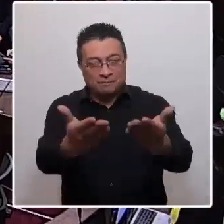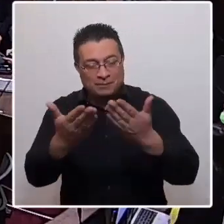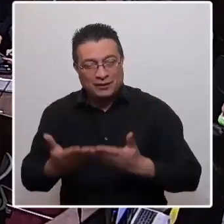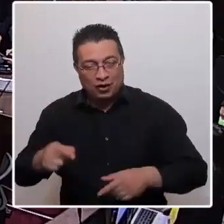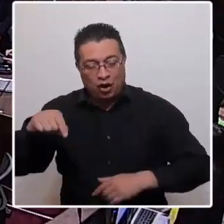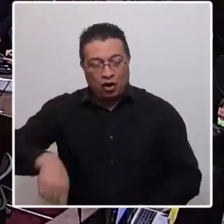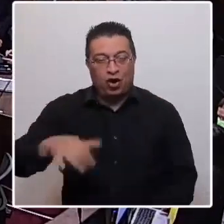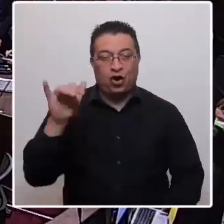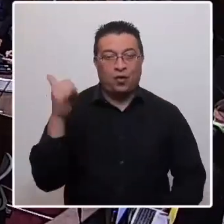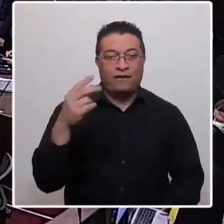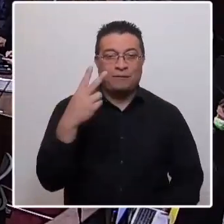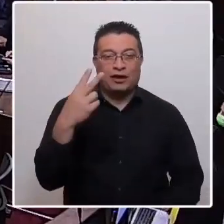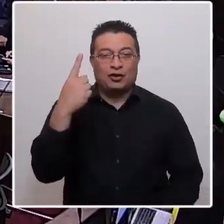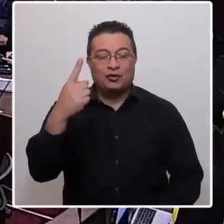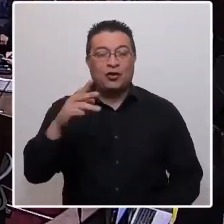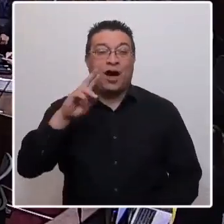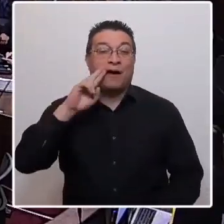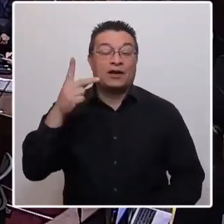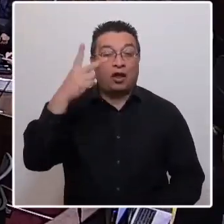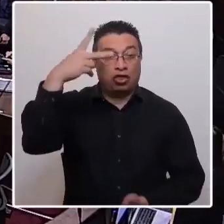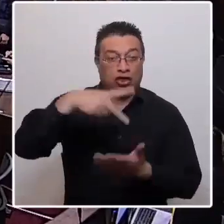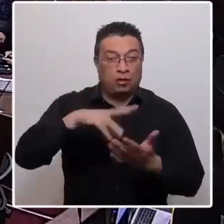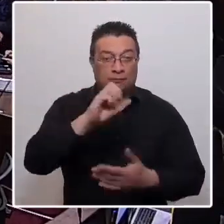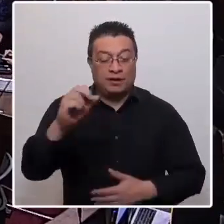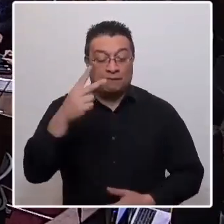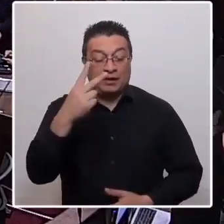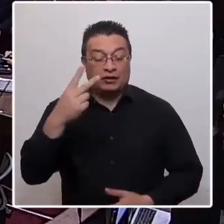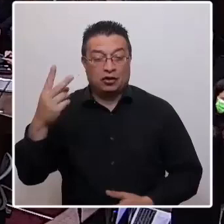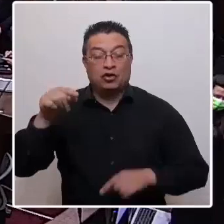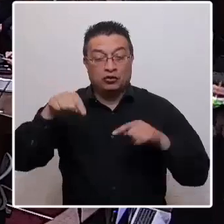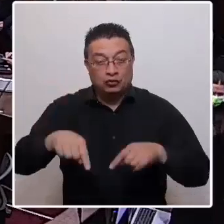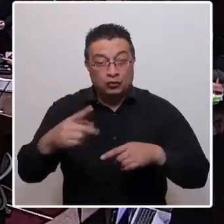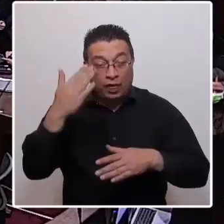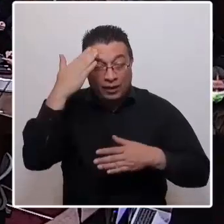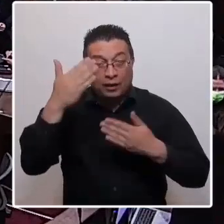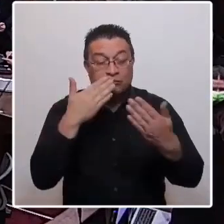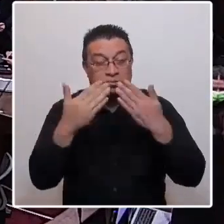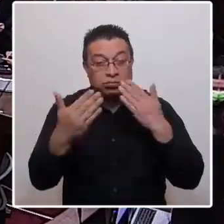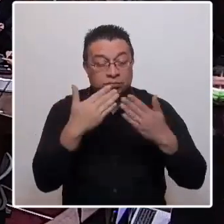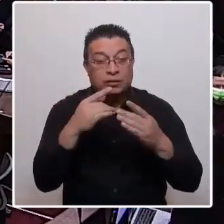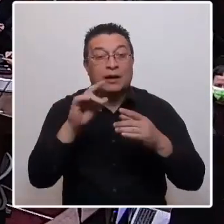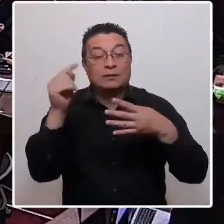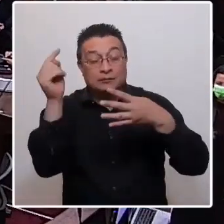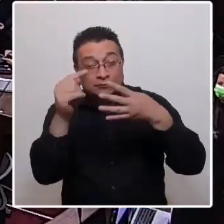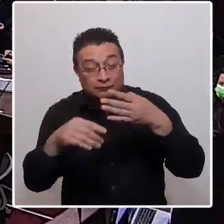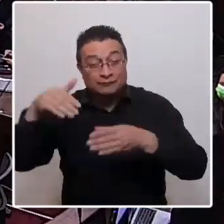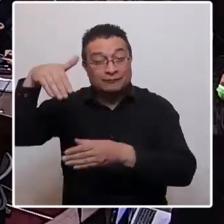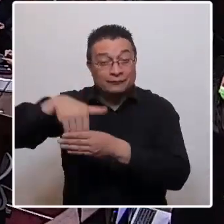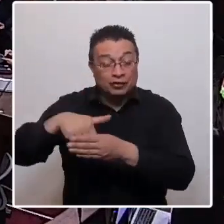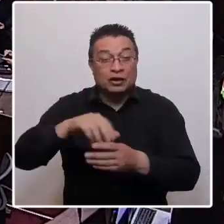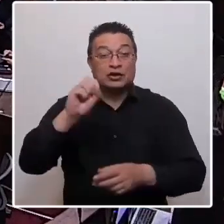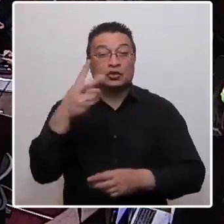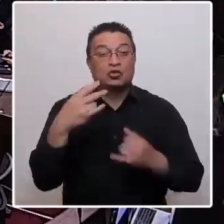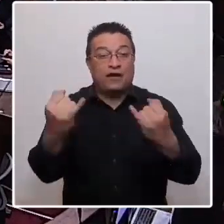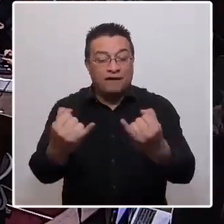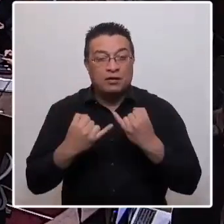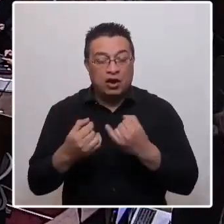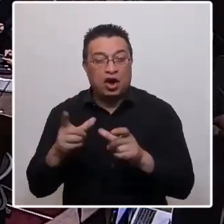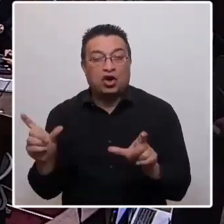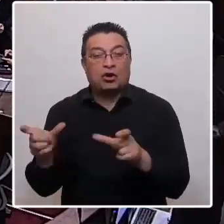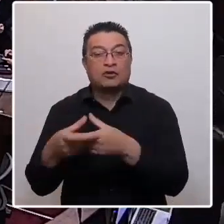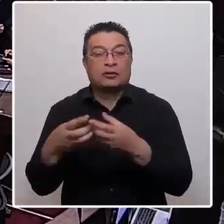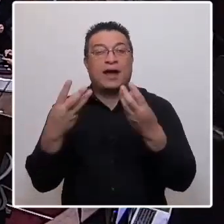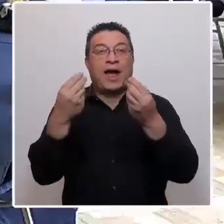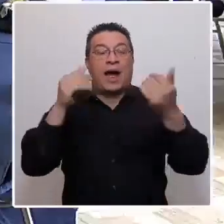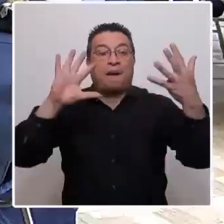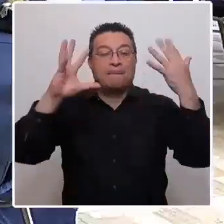21 de abril de 2022. La orden del día incluye el debate y votación general y particular del segundo informe de la Comisión sobre Medio